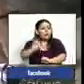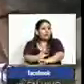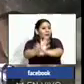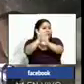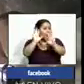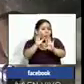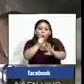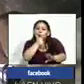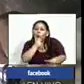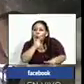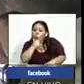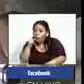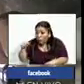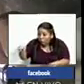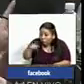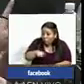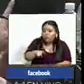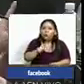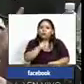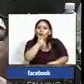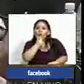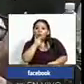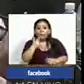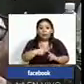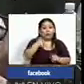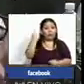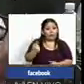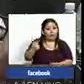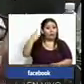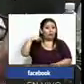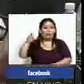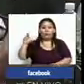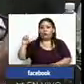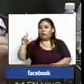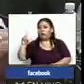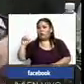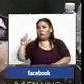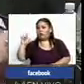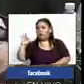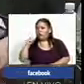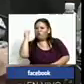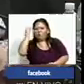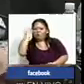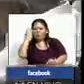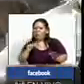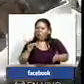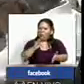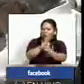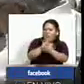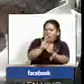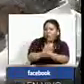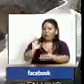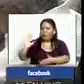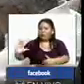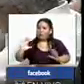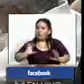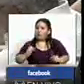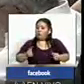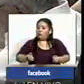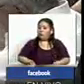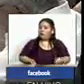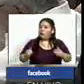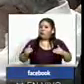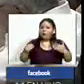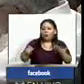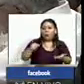cualquier duda, cualquier inquietud. Pero Rodolfo Parker criticó las adquisiciones que se pretenden hacer por parte del Ejecutivo